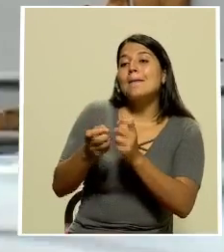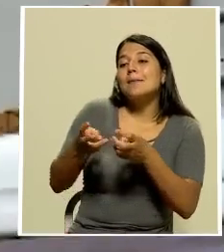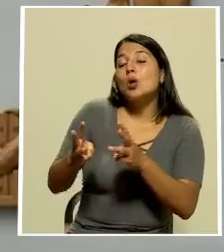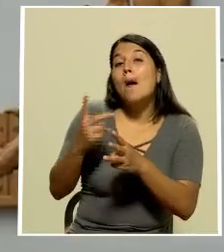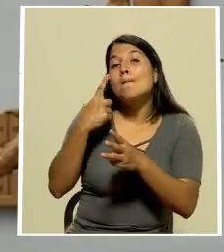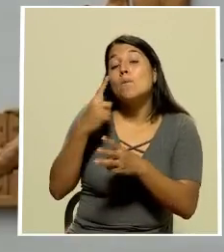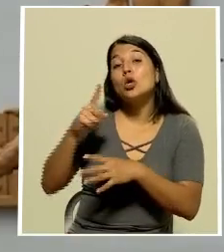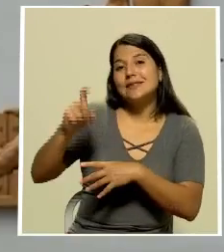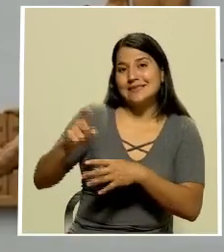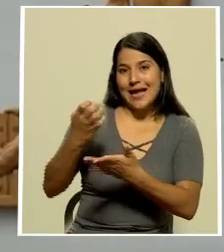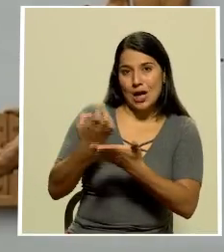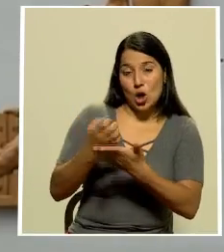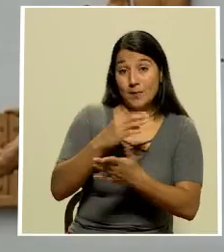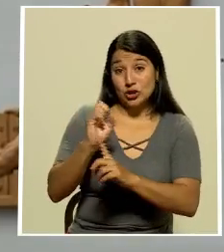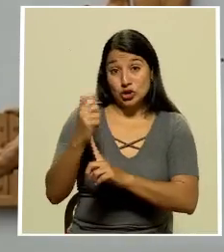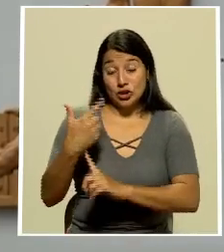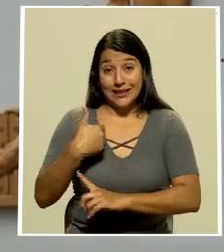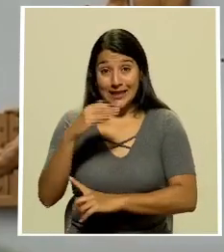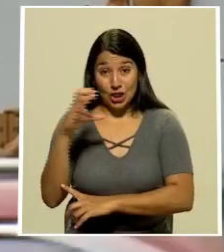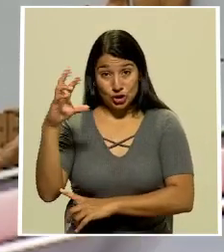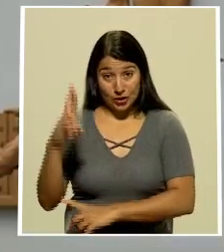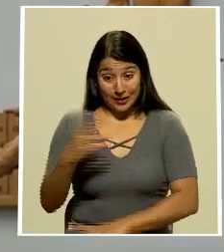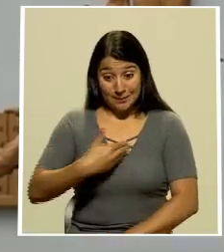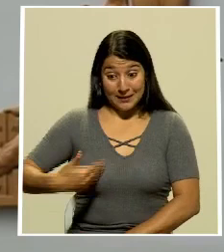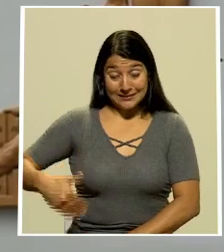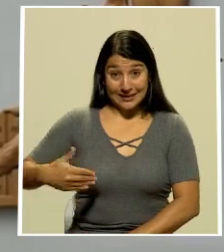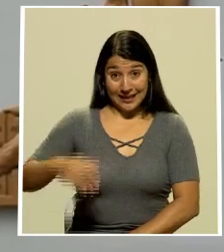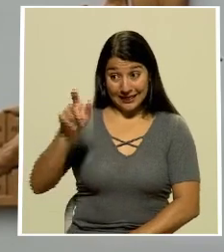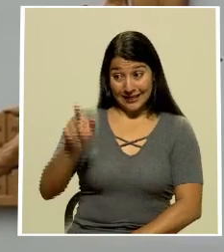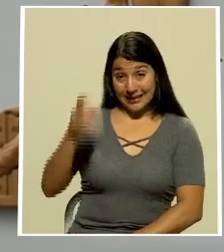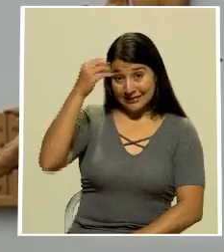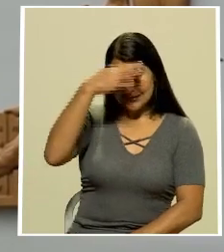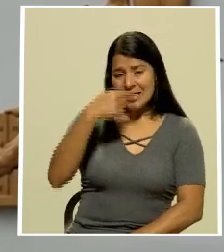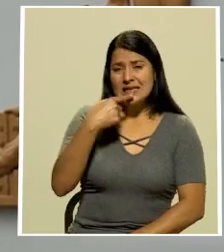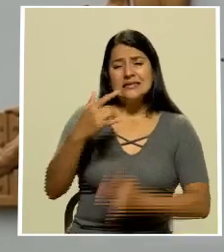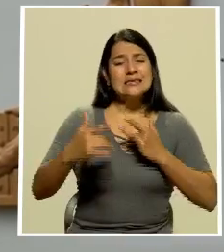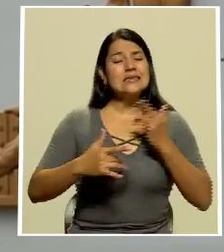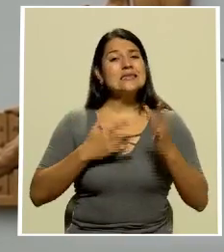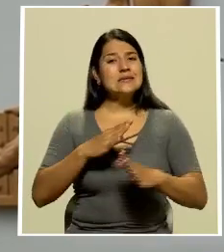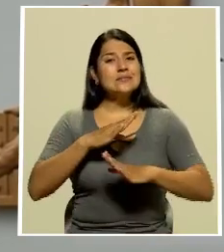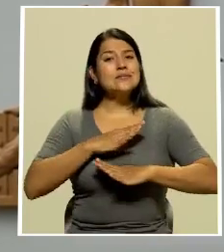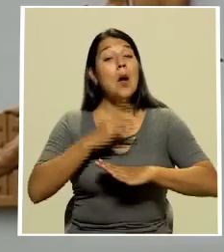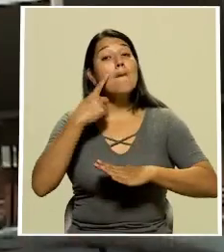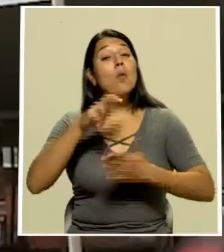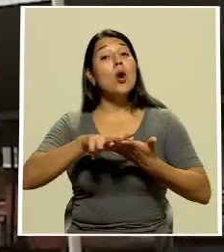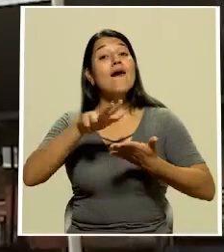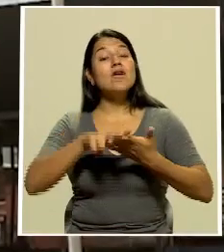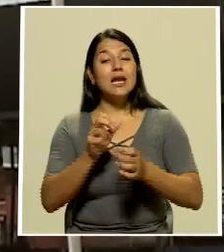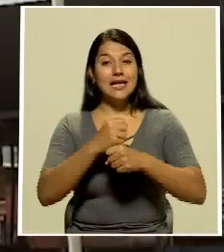país. El presidente de la República, Carlos Alvarado, manifestó su satisfacción por el aval de la